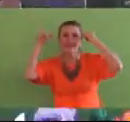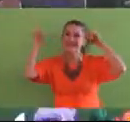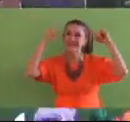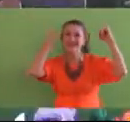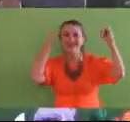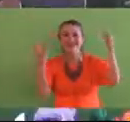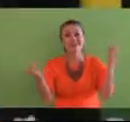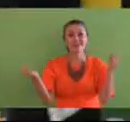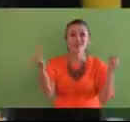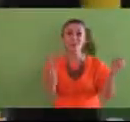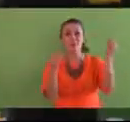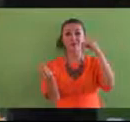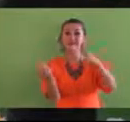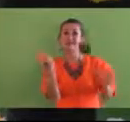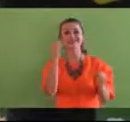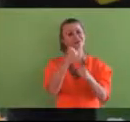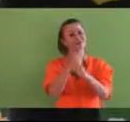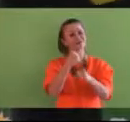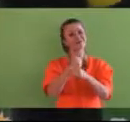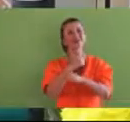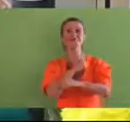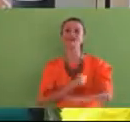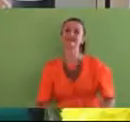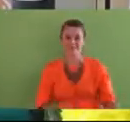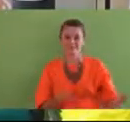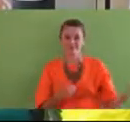propuestas de innovación.